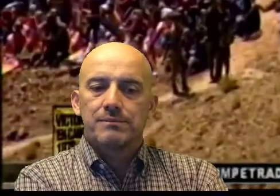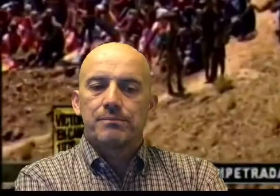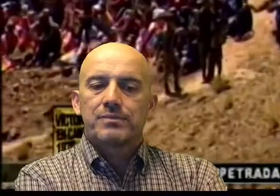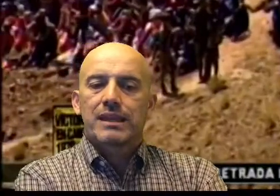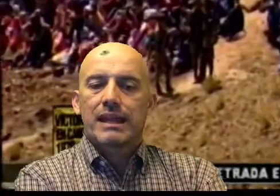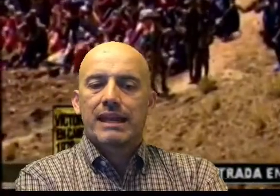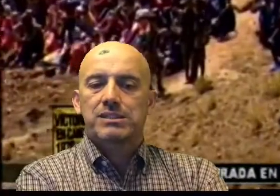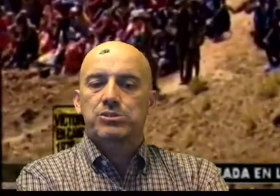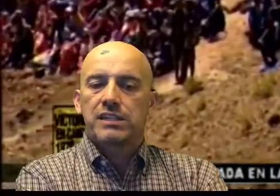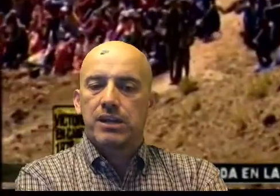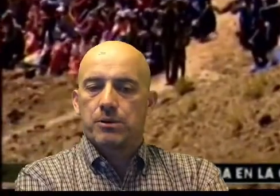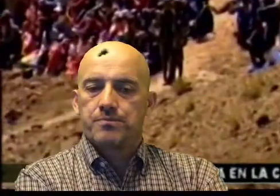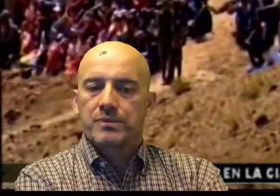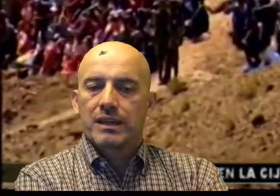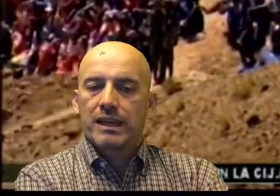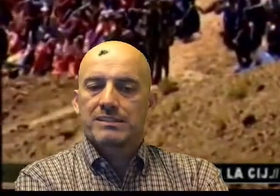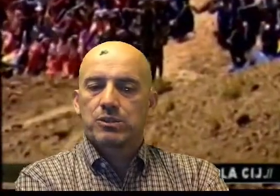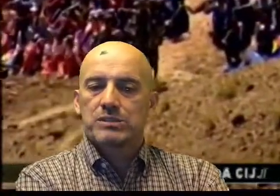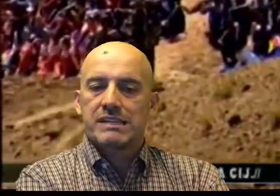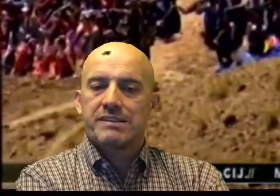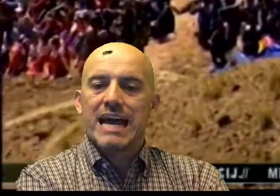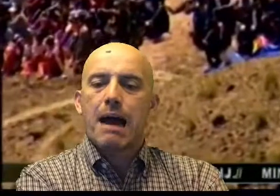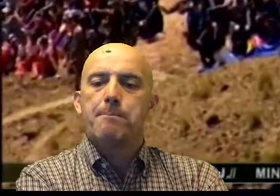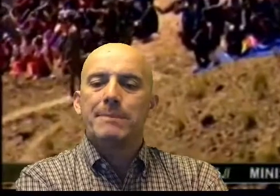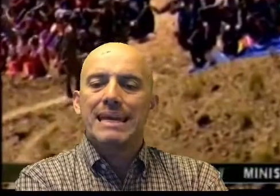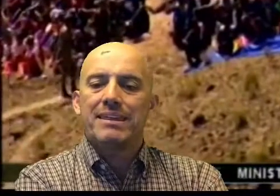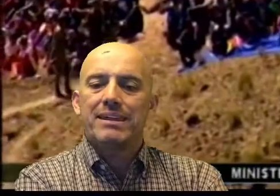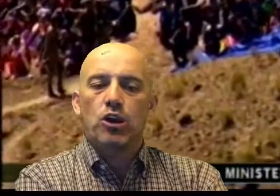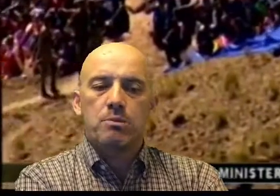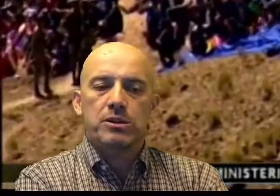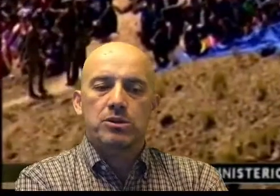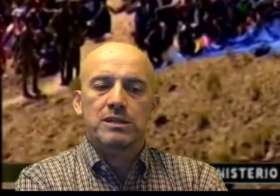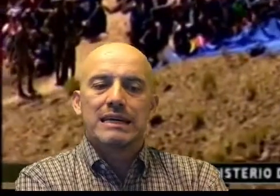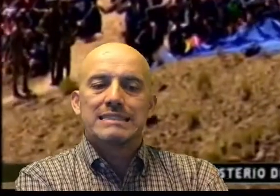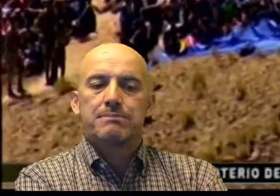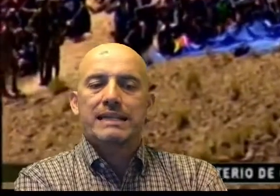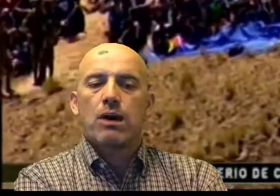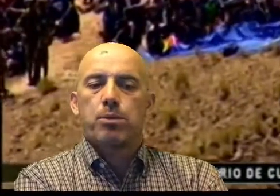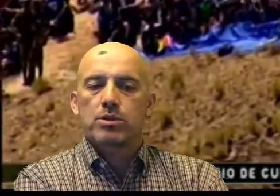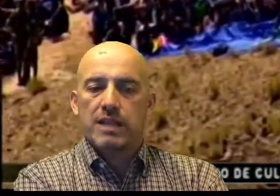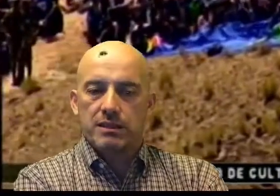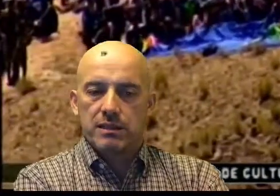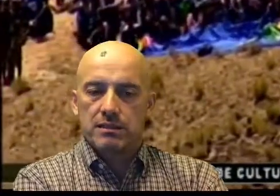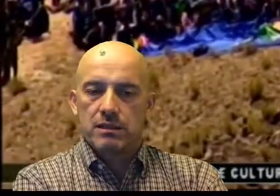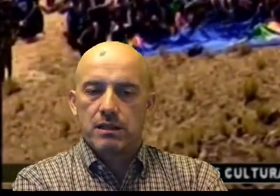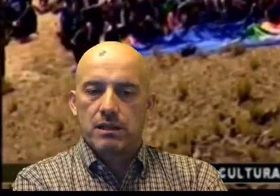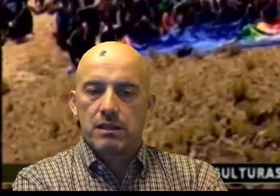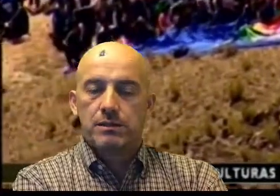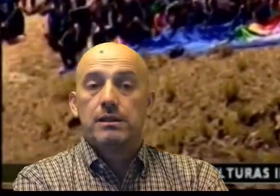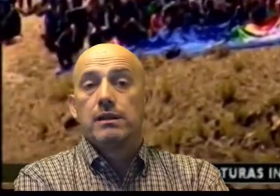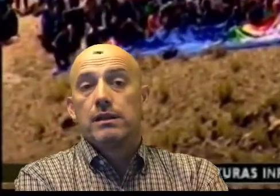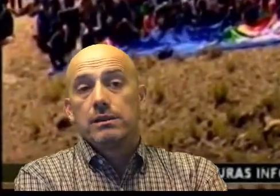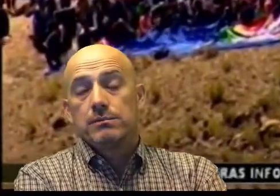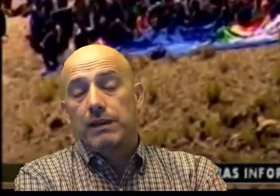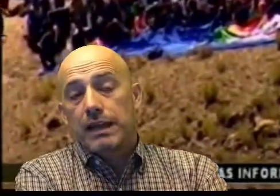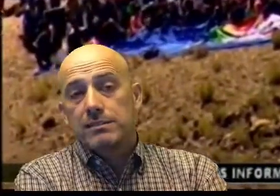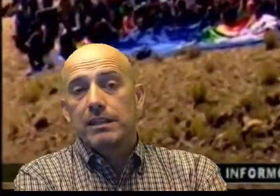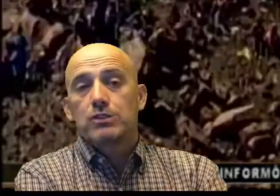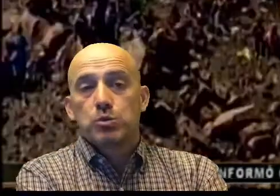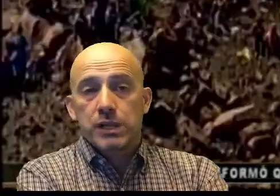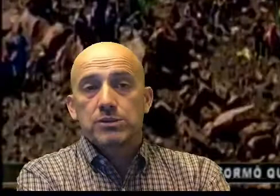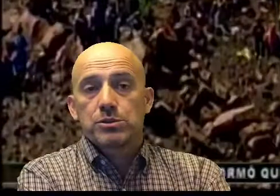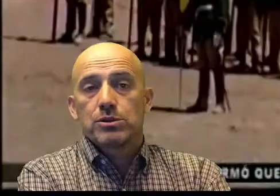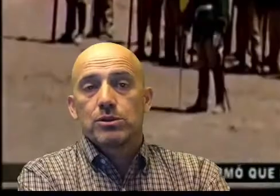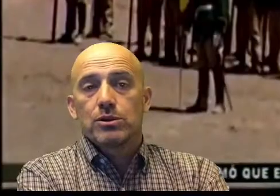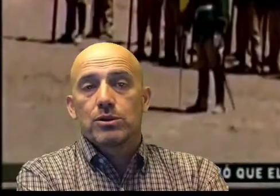minas que el ejército chileno quienes se encontraban a miles de kilómetros se paraba por los antes vale